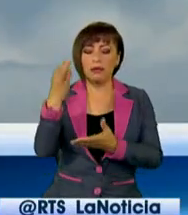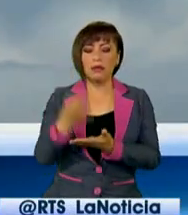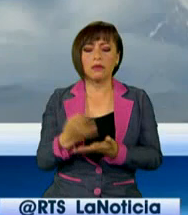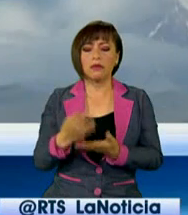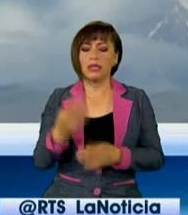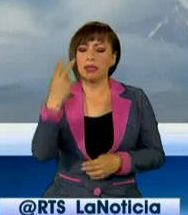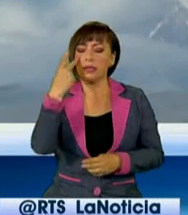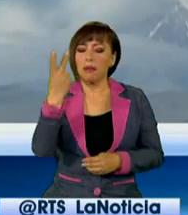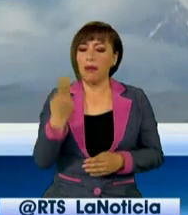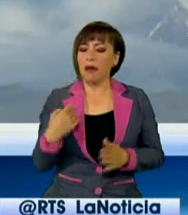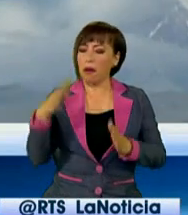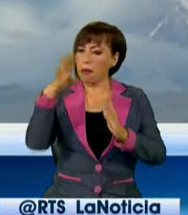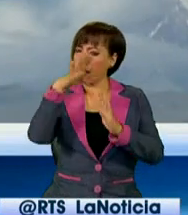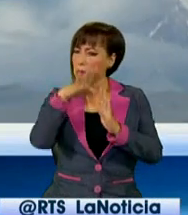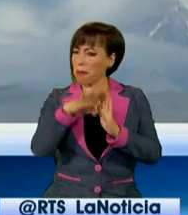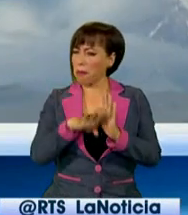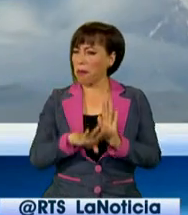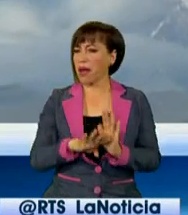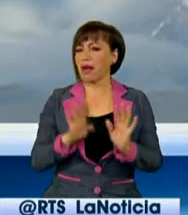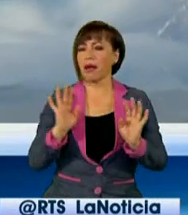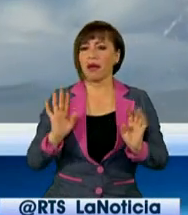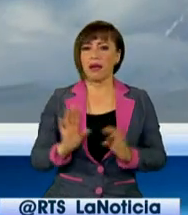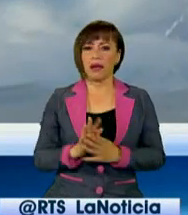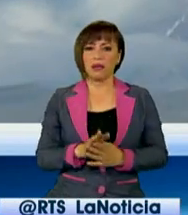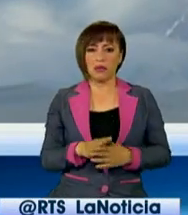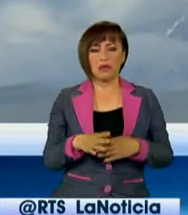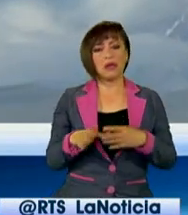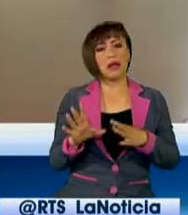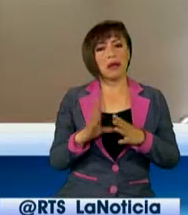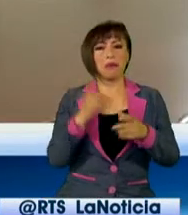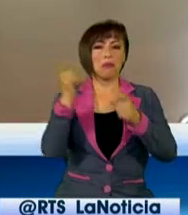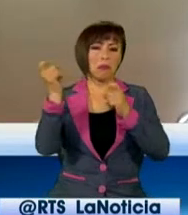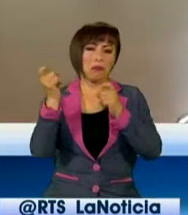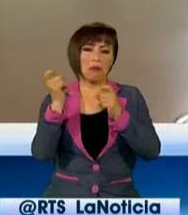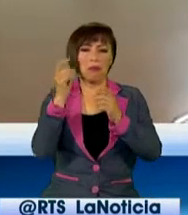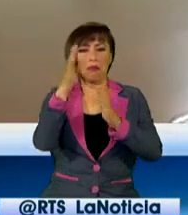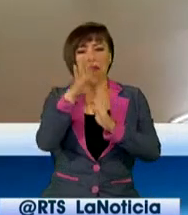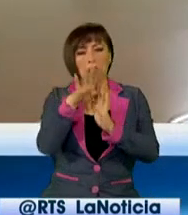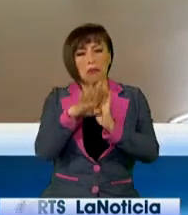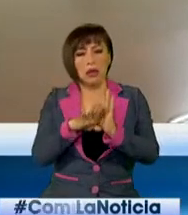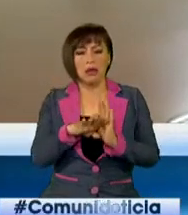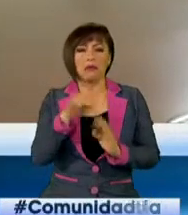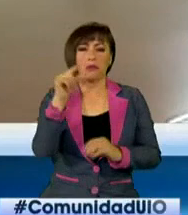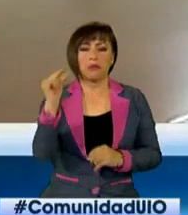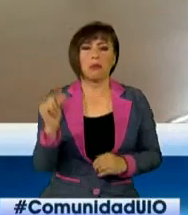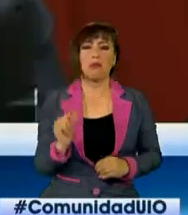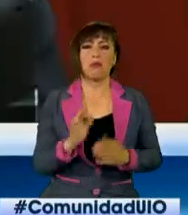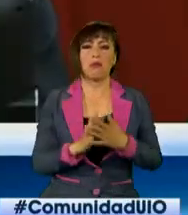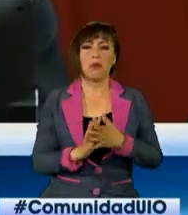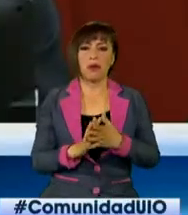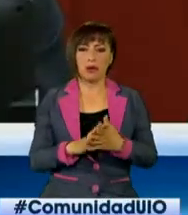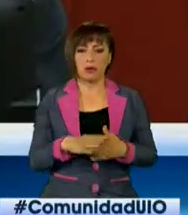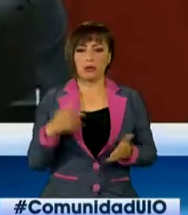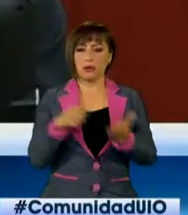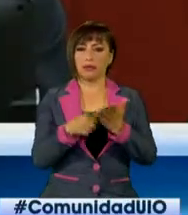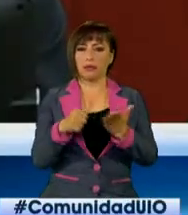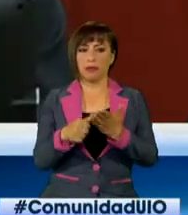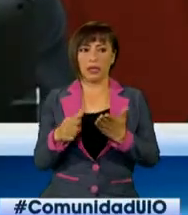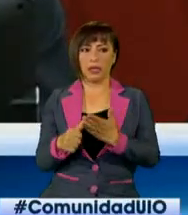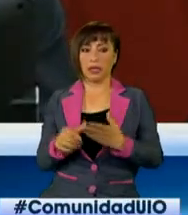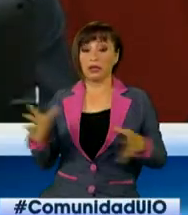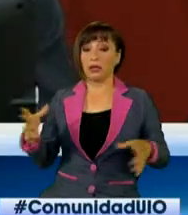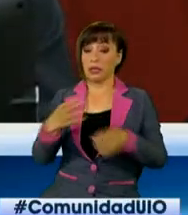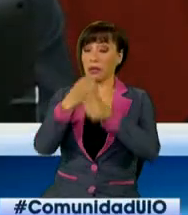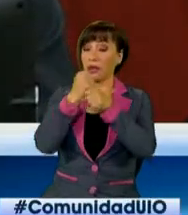emisiones han disminuido en la altura, por eso el estado moderado del coloso. Esto lo anunció durante la reunión que este miércoles el ministro coordinador de la